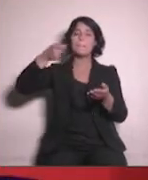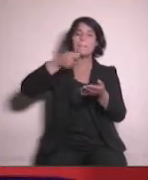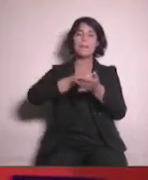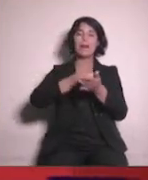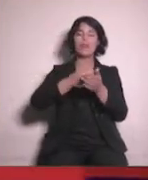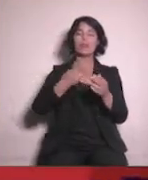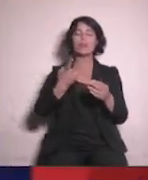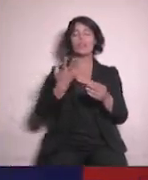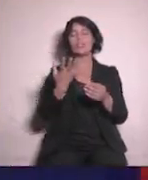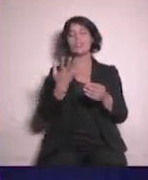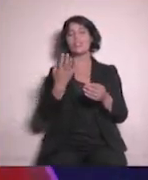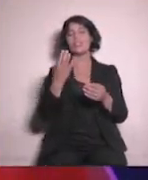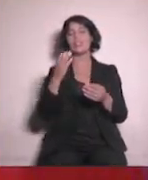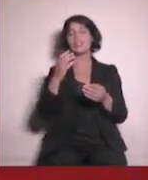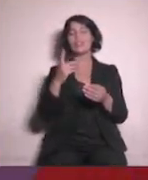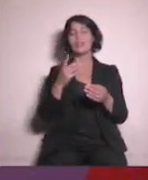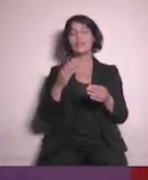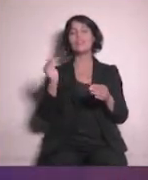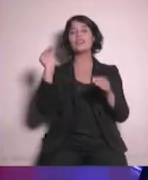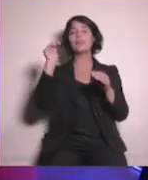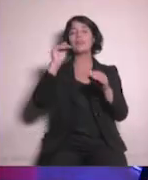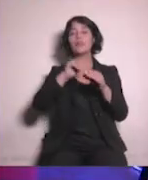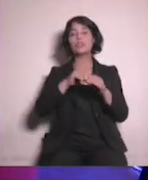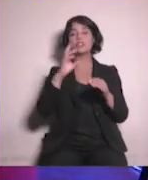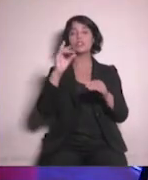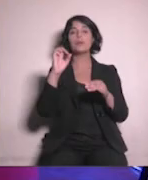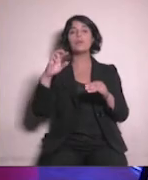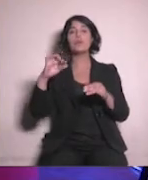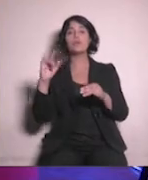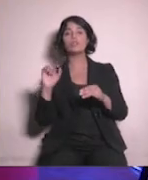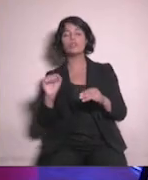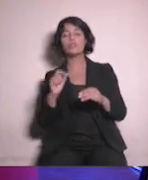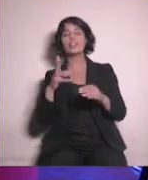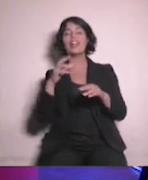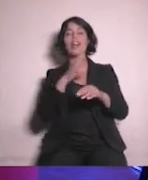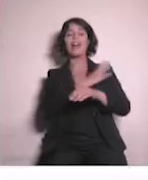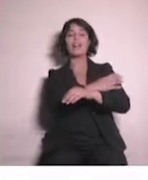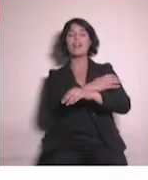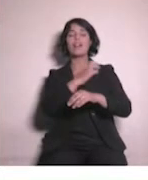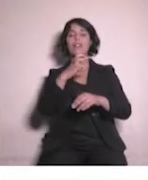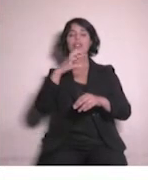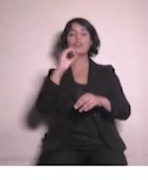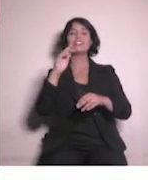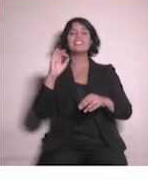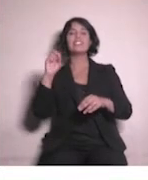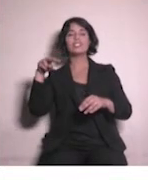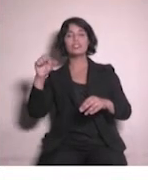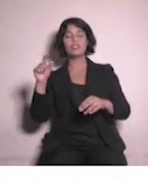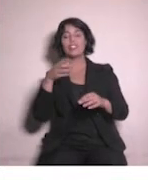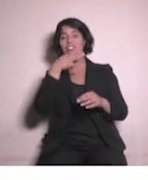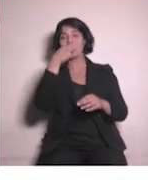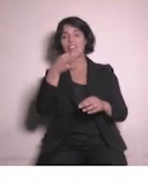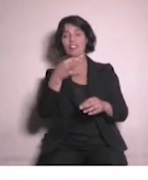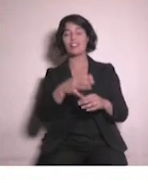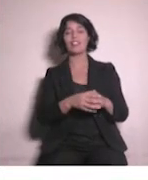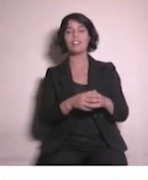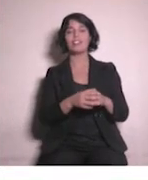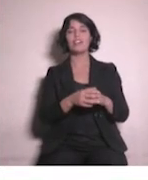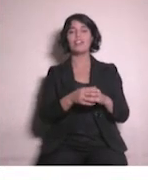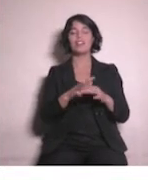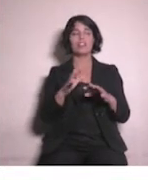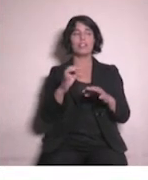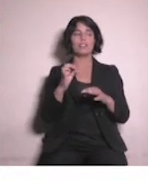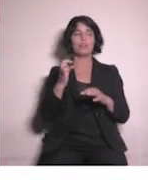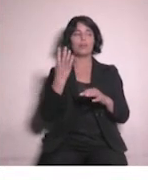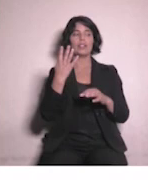tarea detrás. De las cotizaciones declaradas, el 99,3% fue recaudada